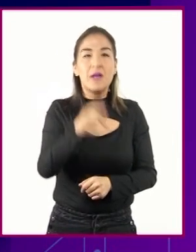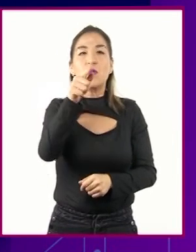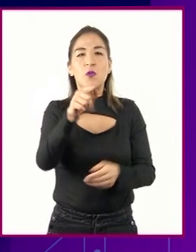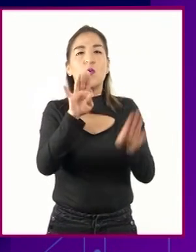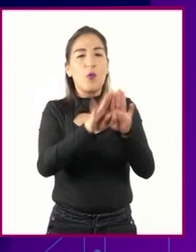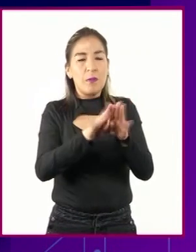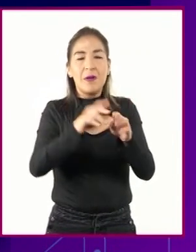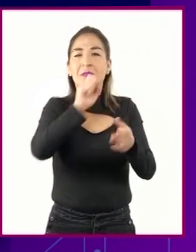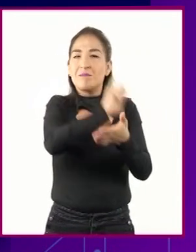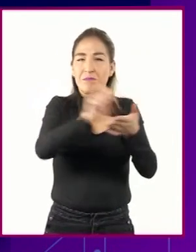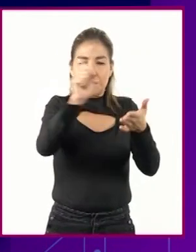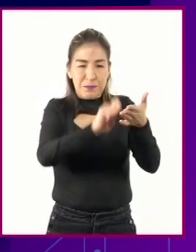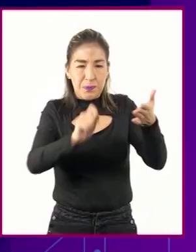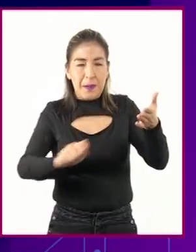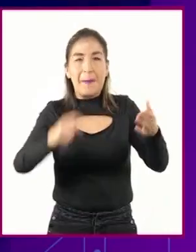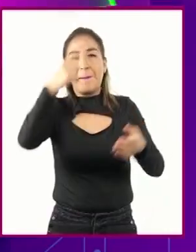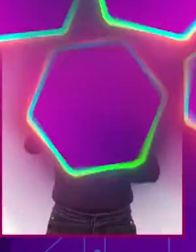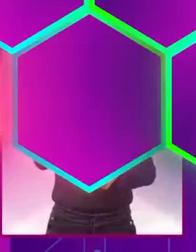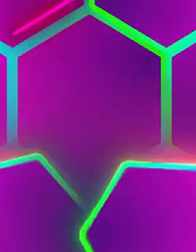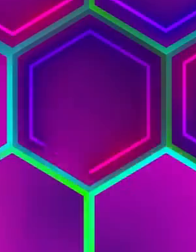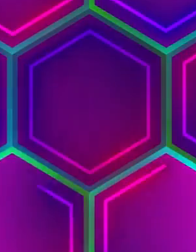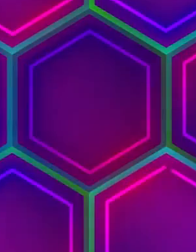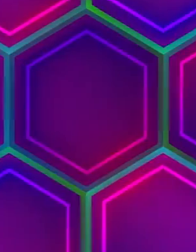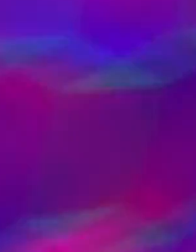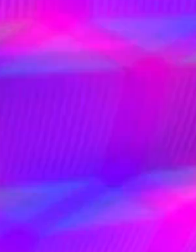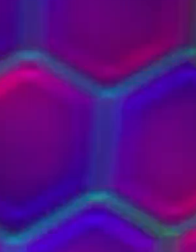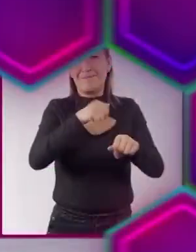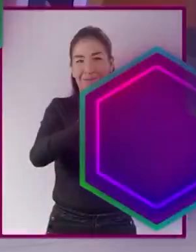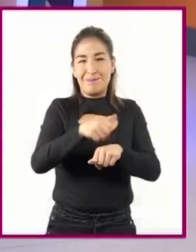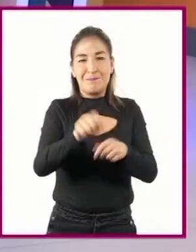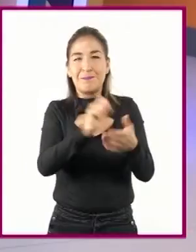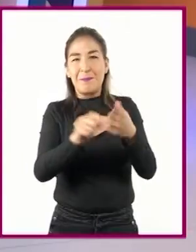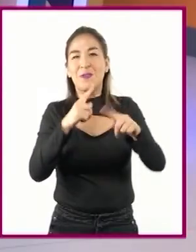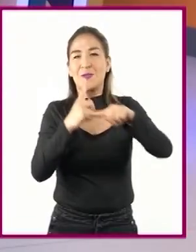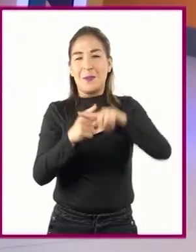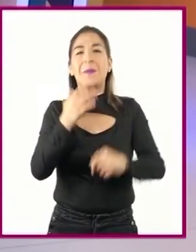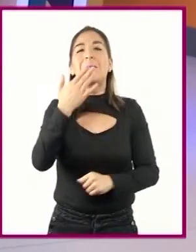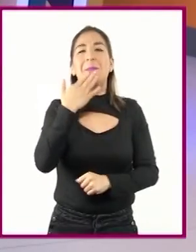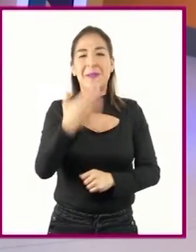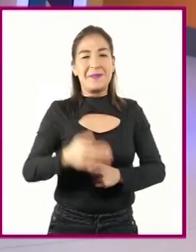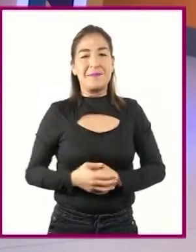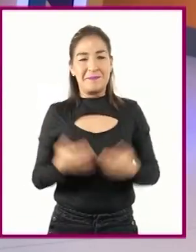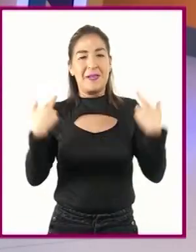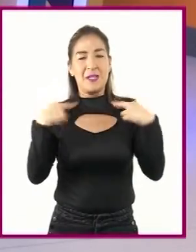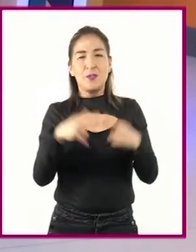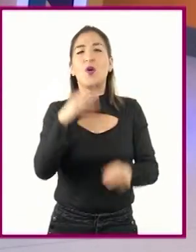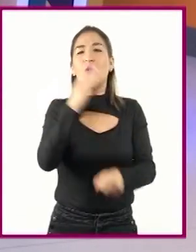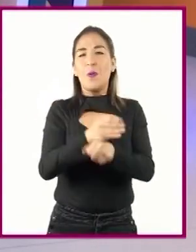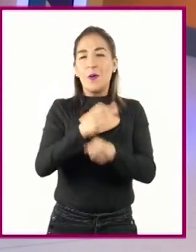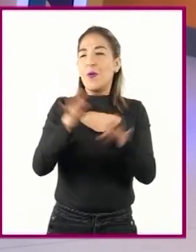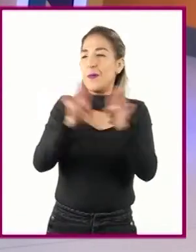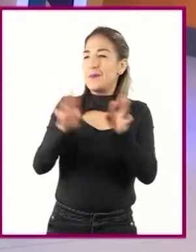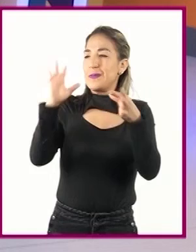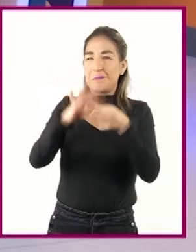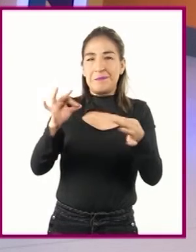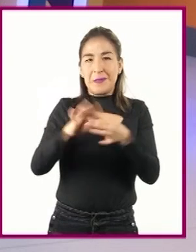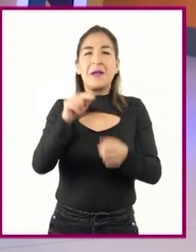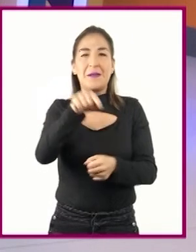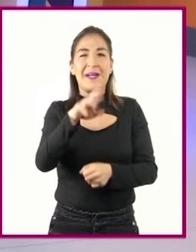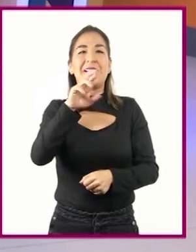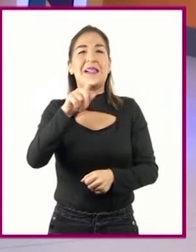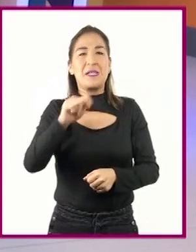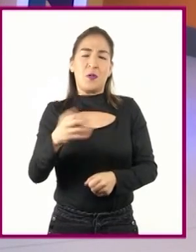el procedimiento que siguieron para resolver las operaciones. ¡Excelente, profesor! Me parece que nos planteó retos